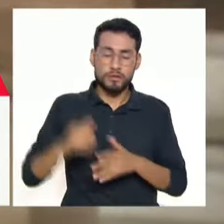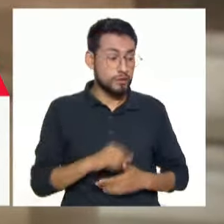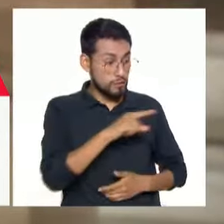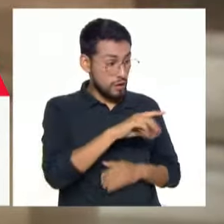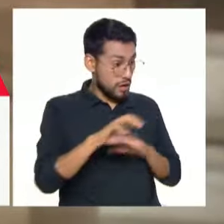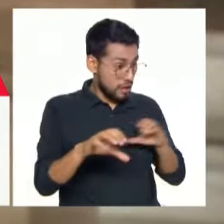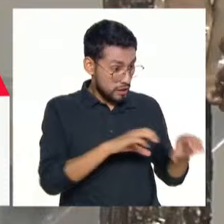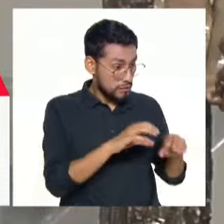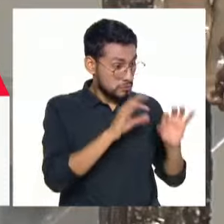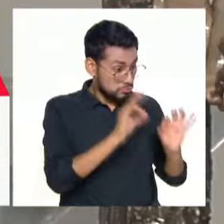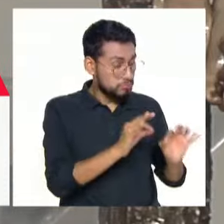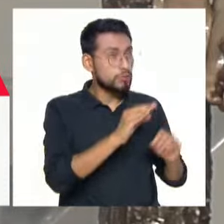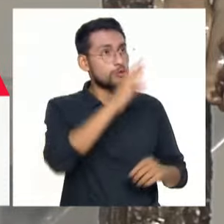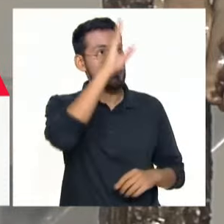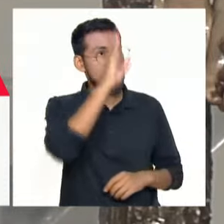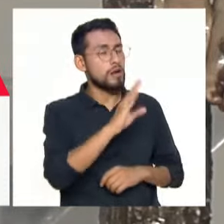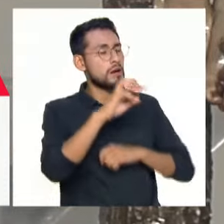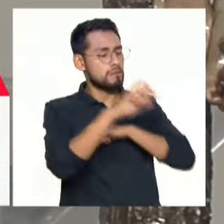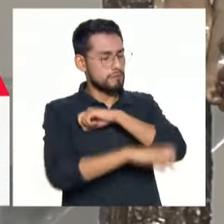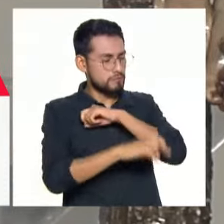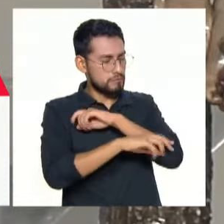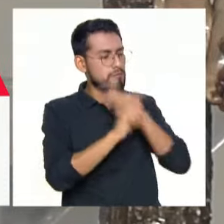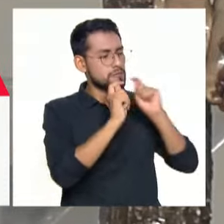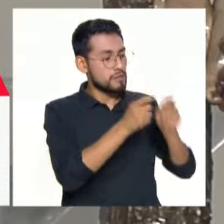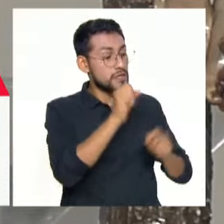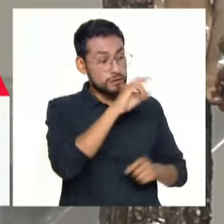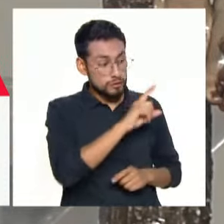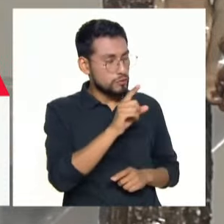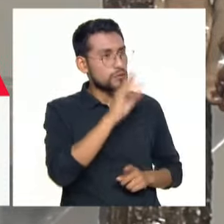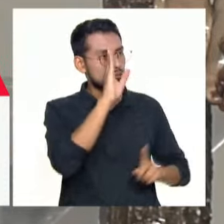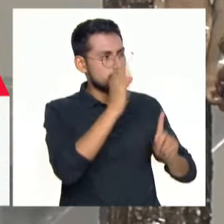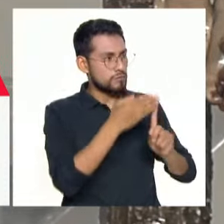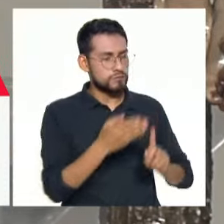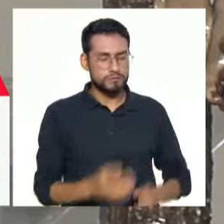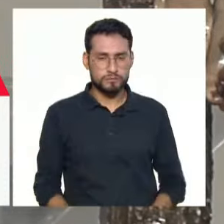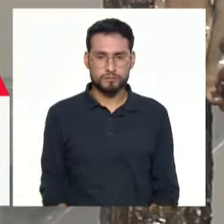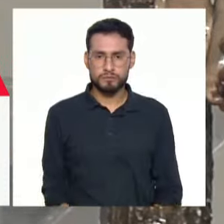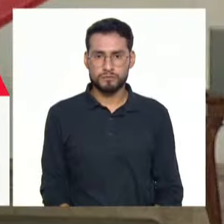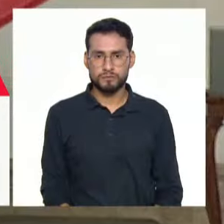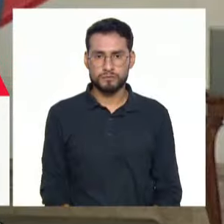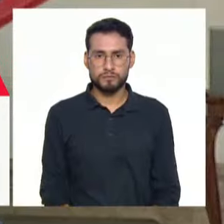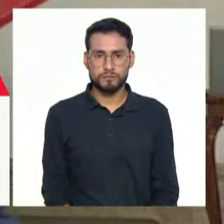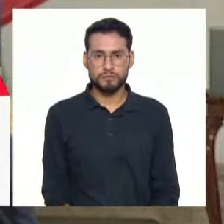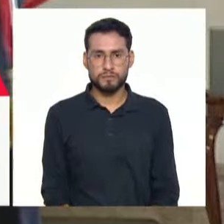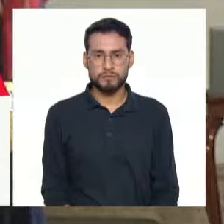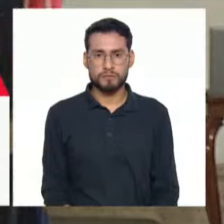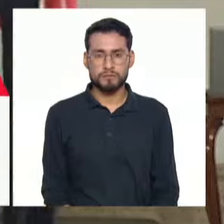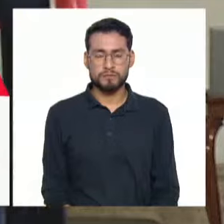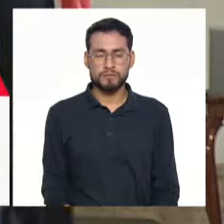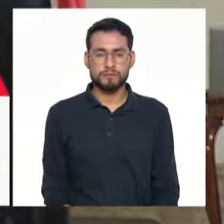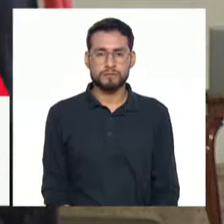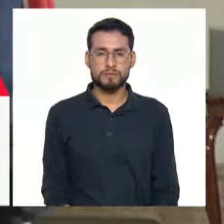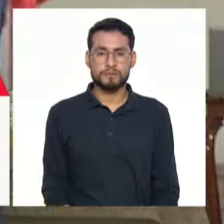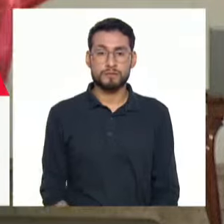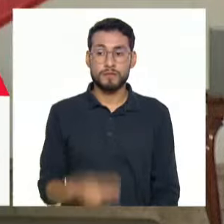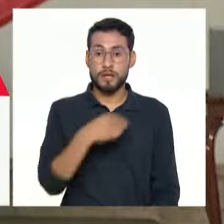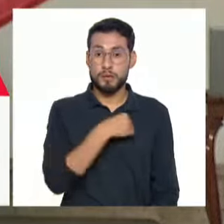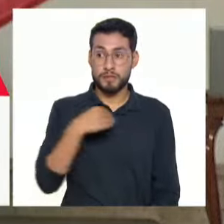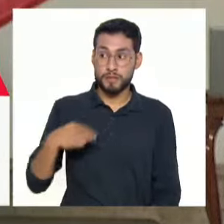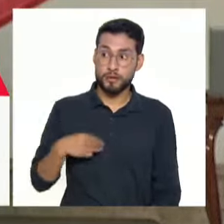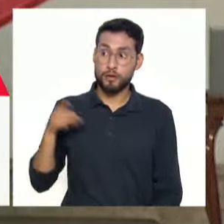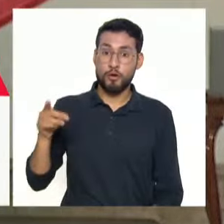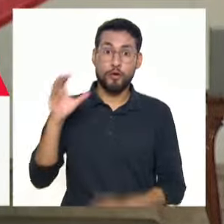lo hiciera, que Dios y la patria lo premien y si no, se lo demanden. La ministra de